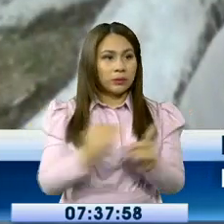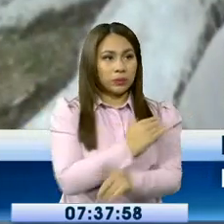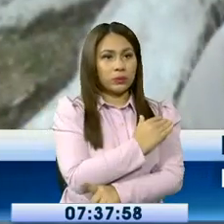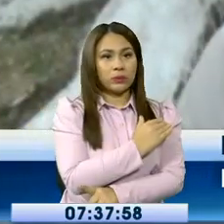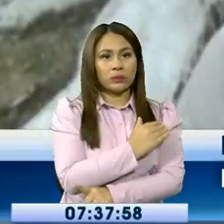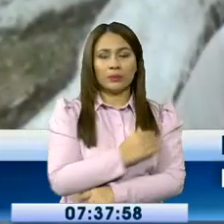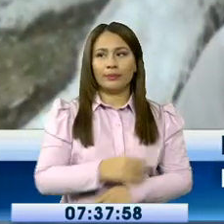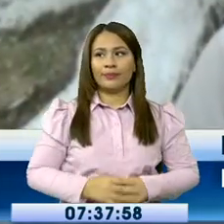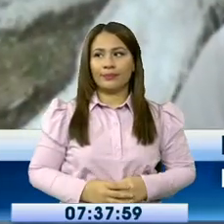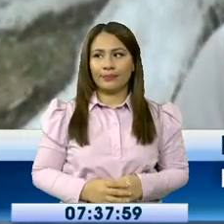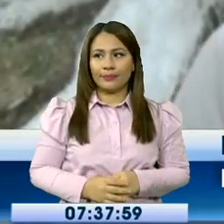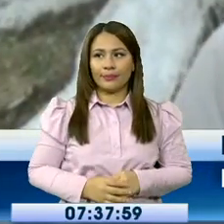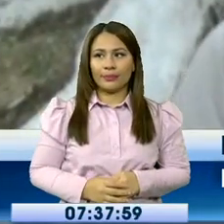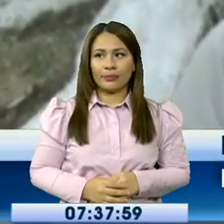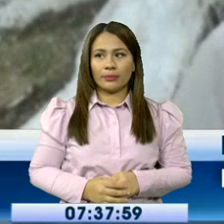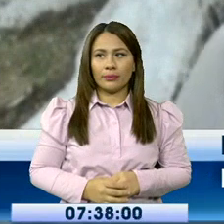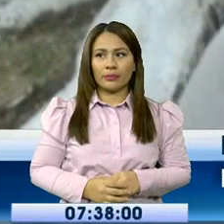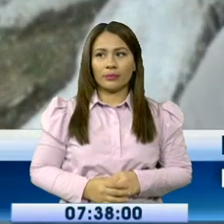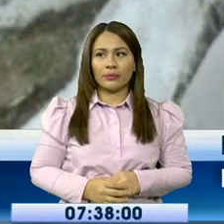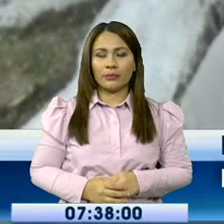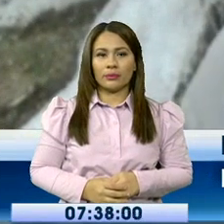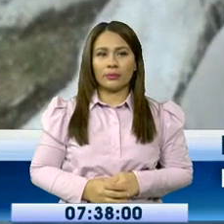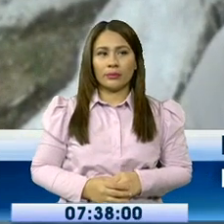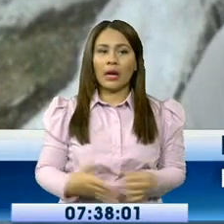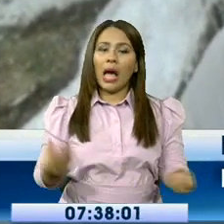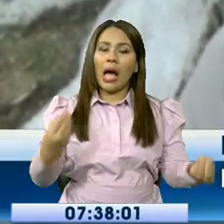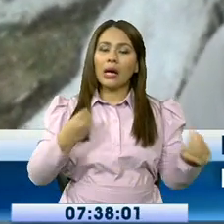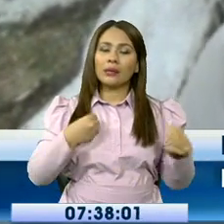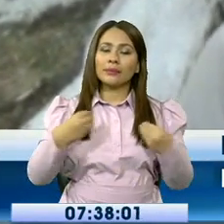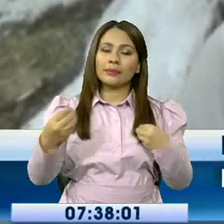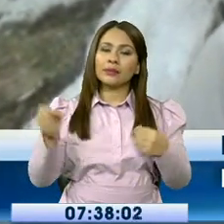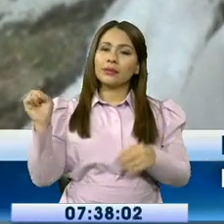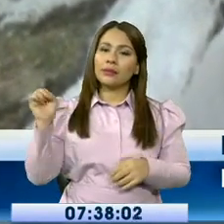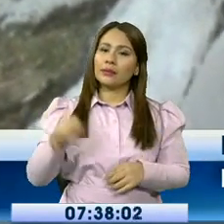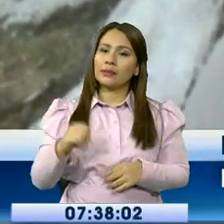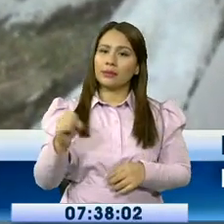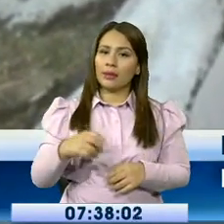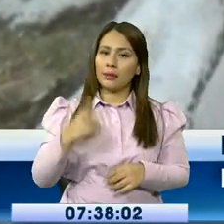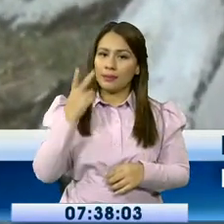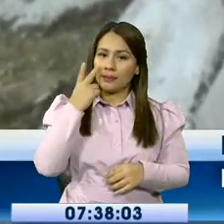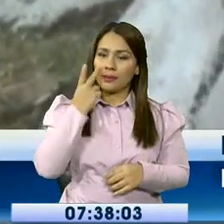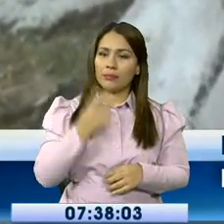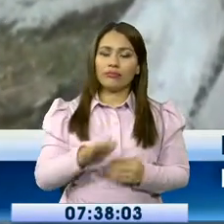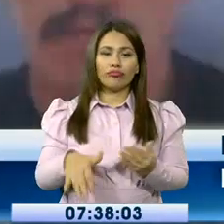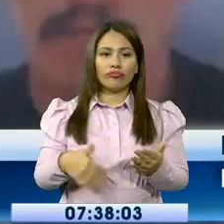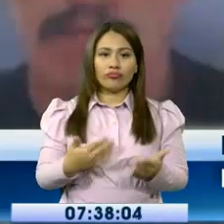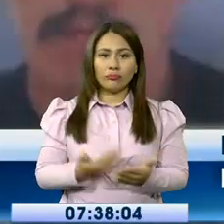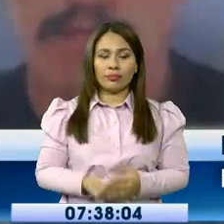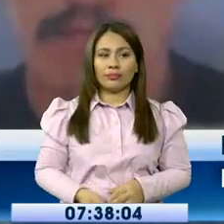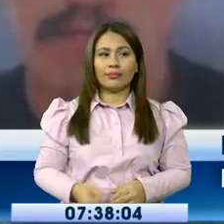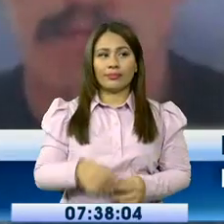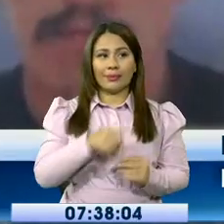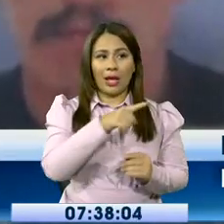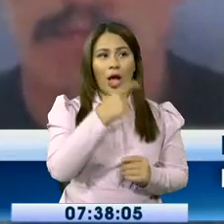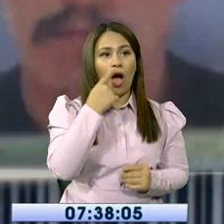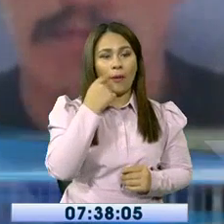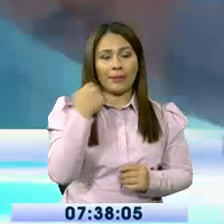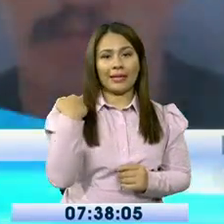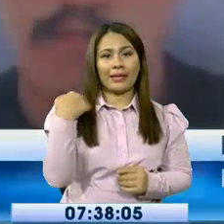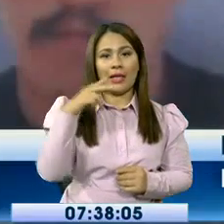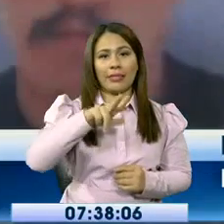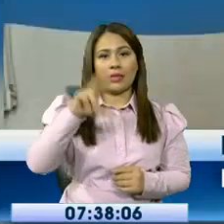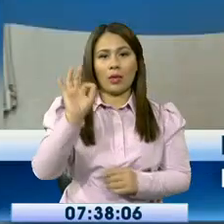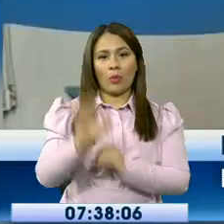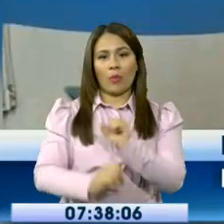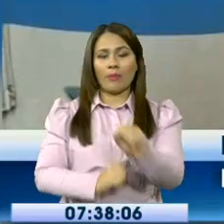del carro. Mi esposo estaba atrás en la trasera del bus. Ahí está. Guido Zulco, de 39 años, perdió la